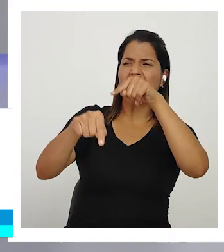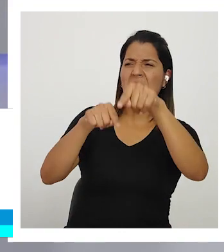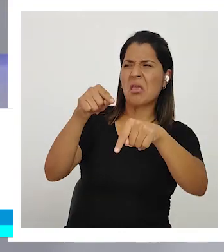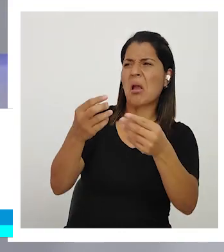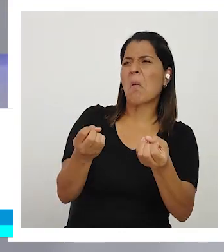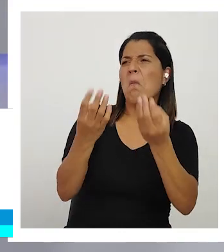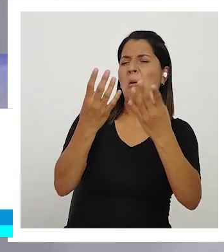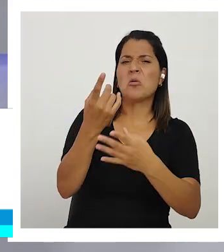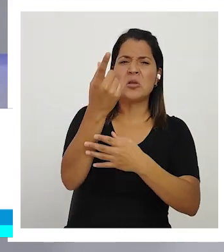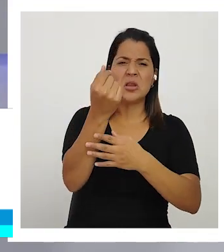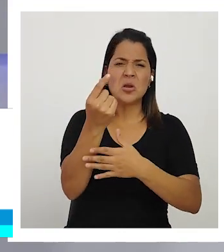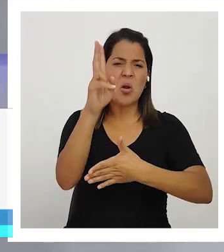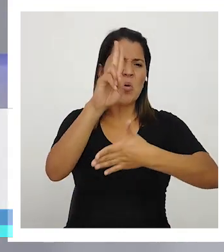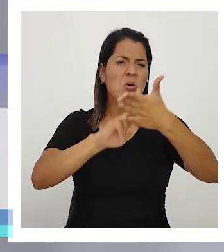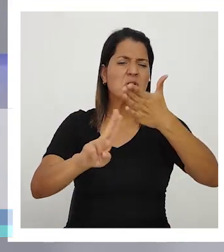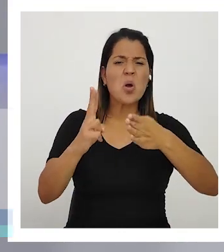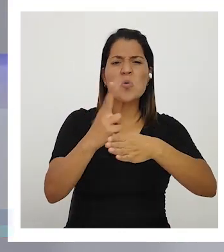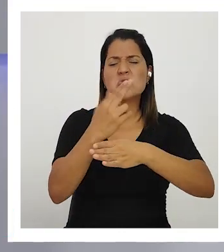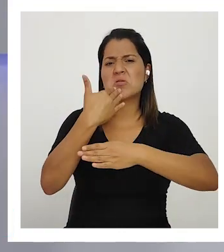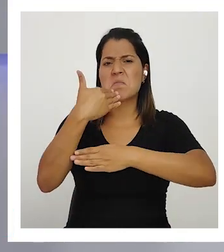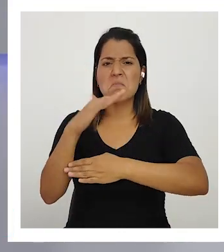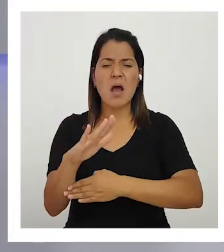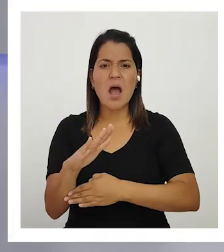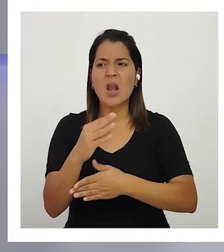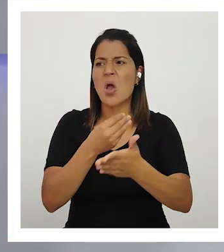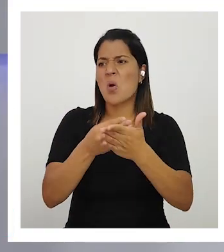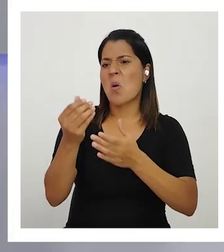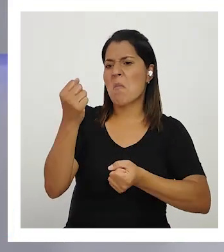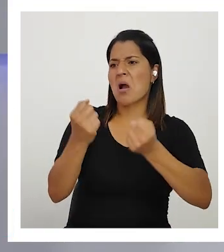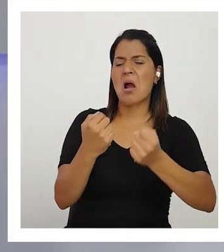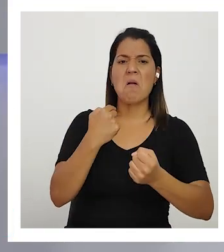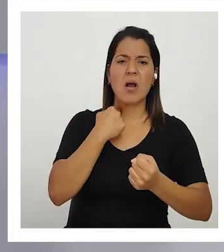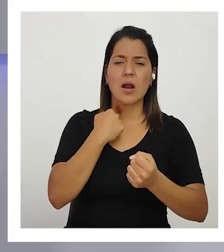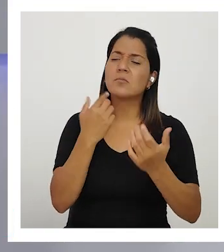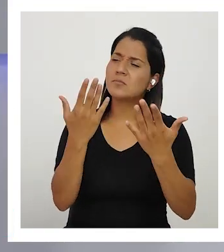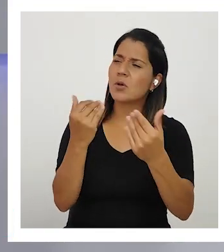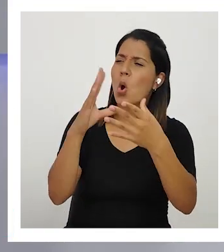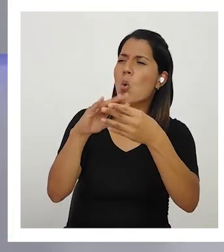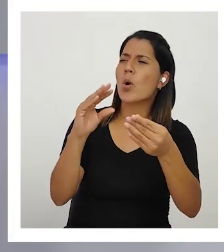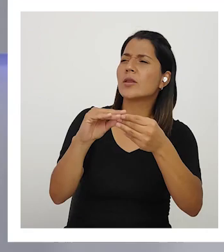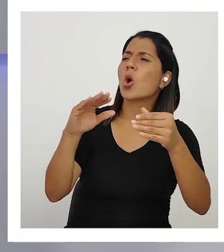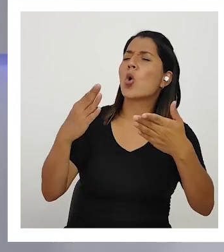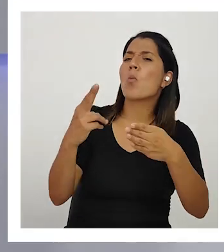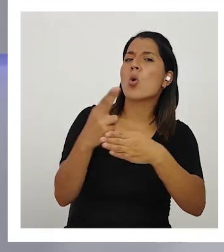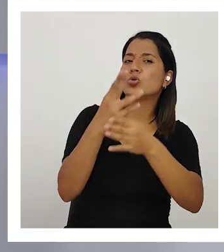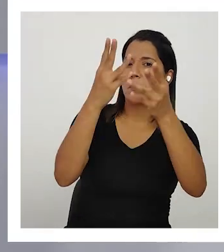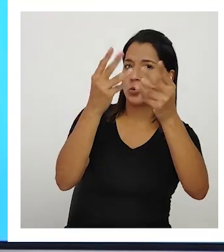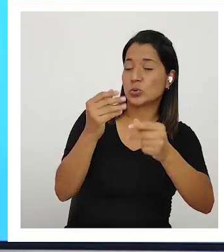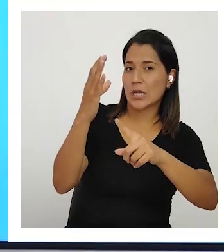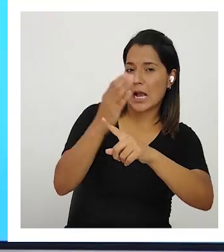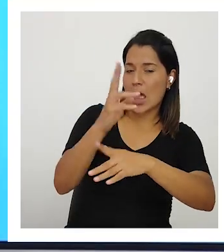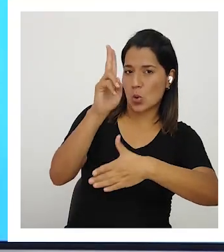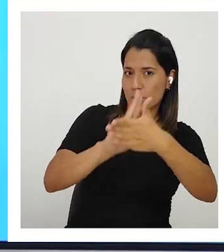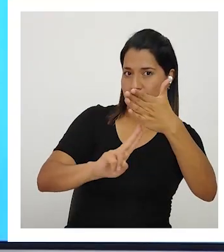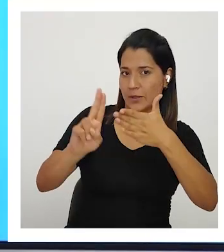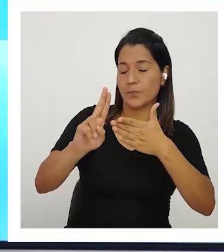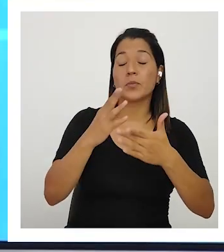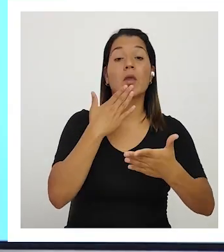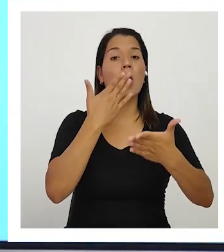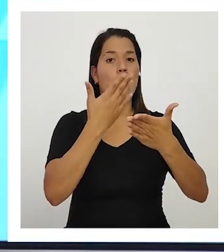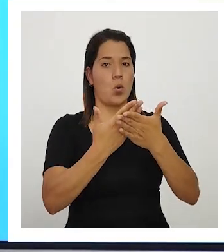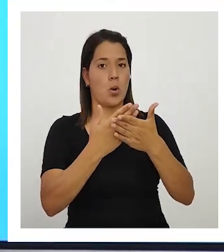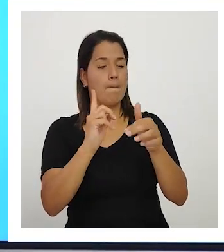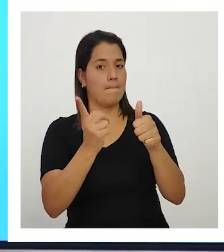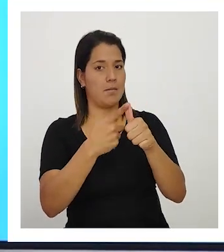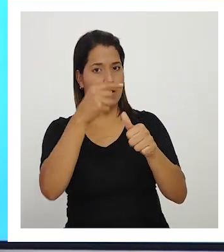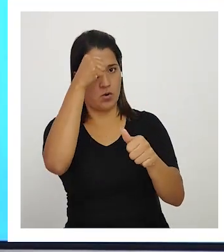la desperdician, compran carros de lujo. Cuéntenos usted en qué se invierten esos recursos. No, definitivamente, primero recordemos también que